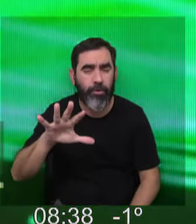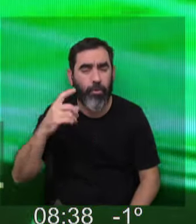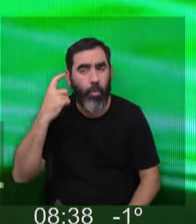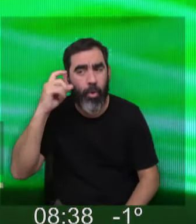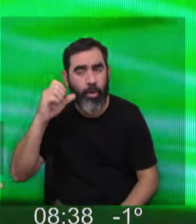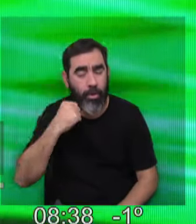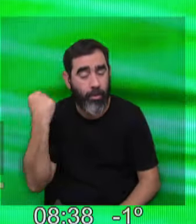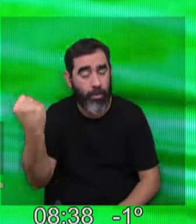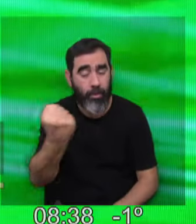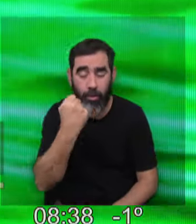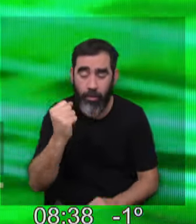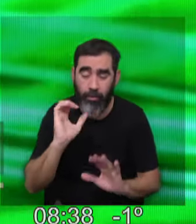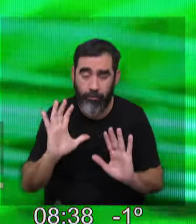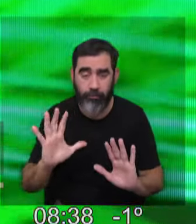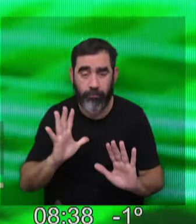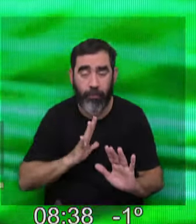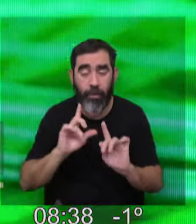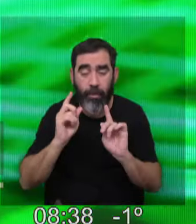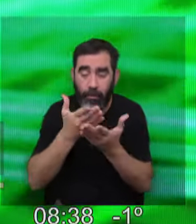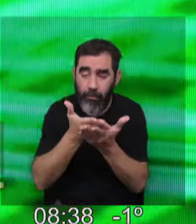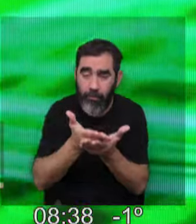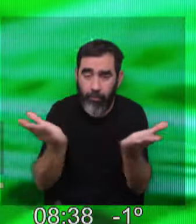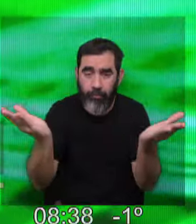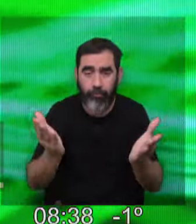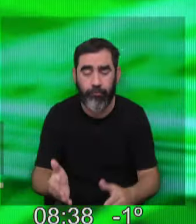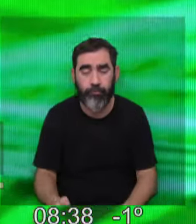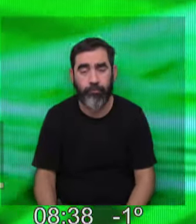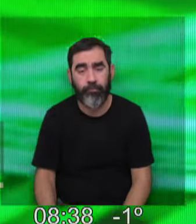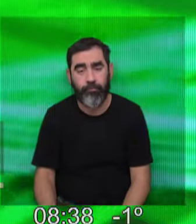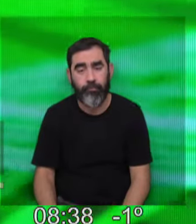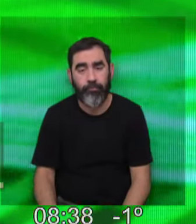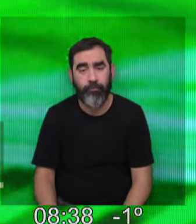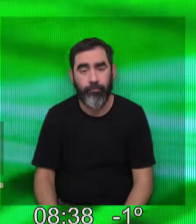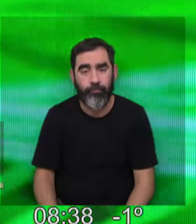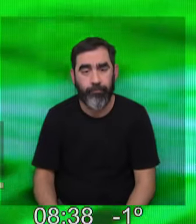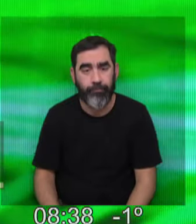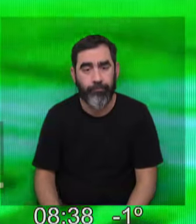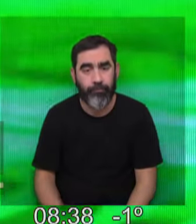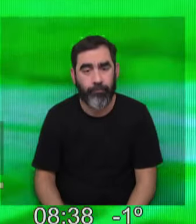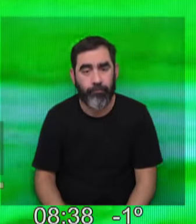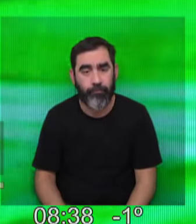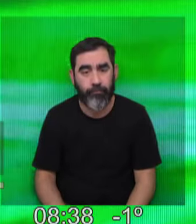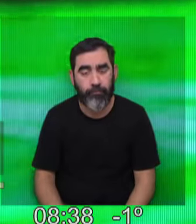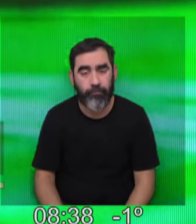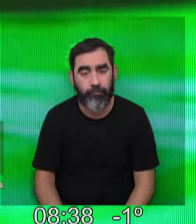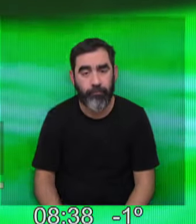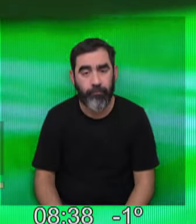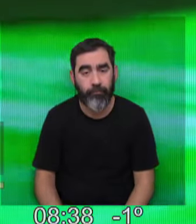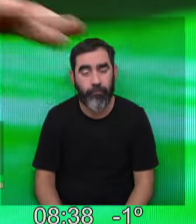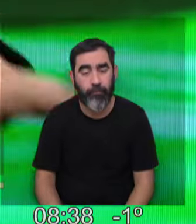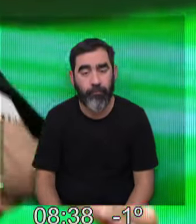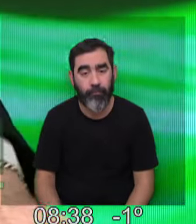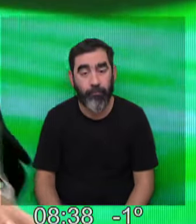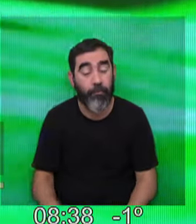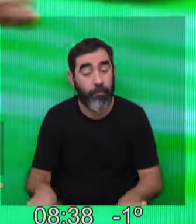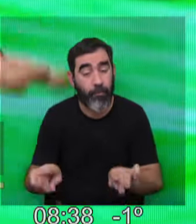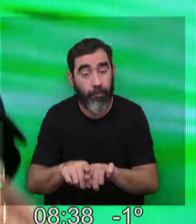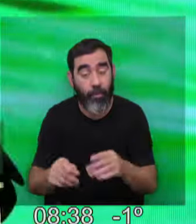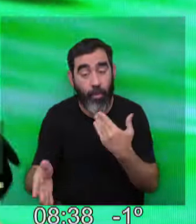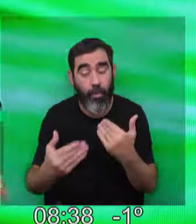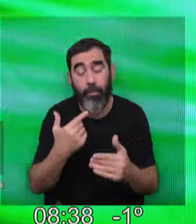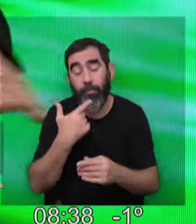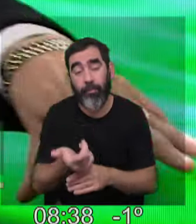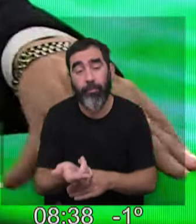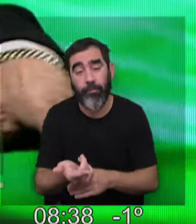fuerzas básicas que tendrá que sustentar el partido. Con la autoridad que nos dan, cosas como la que recién he hablado. Por